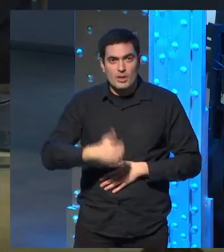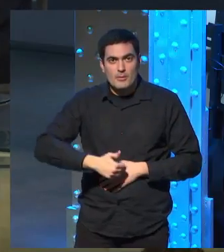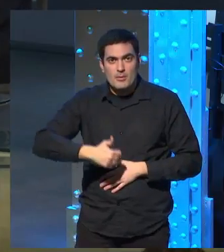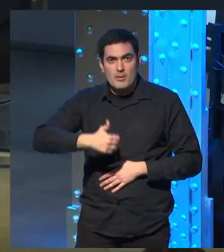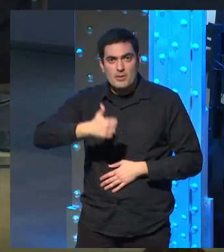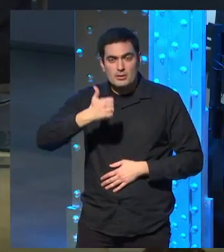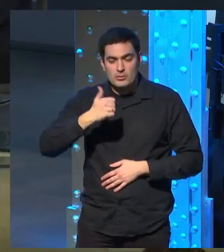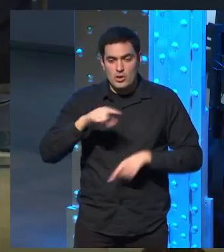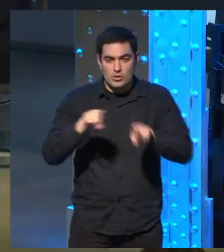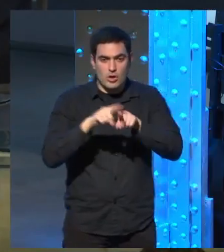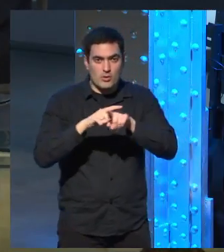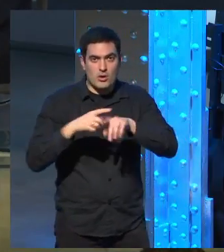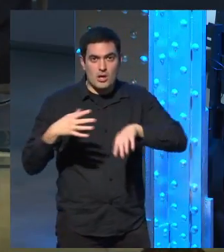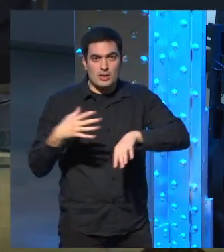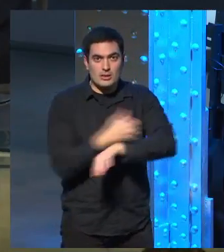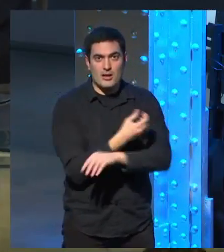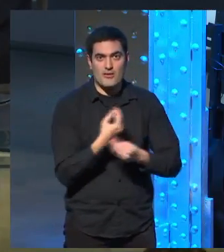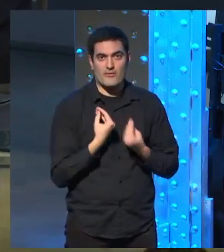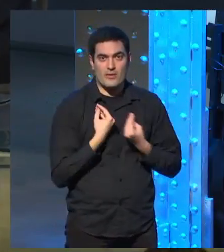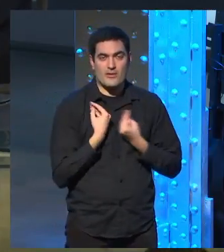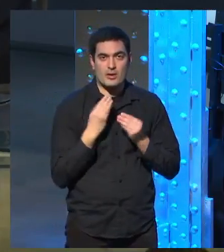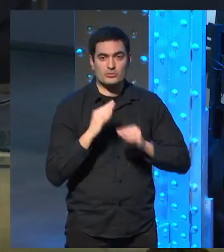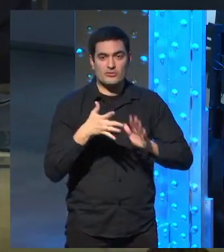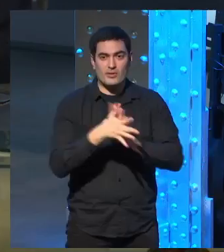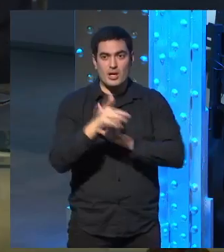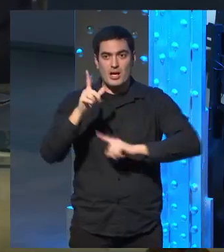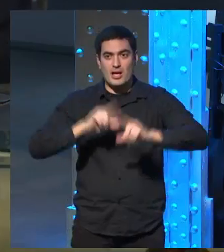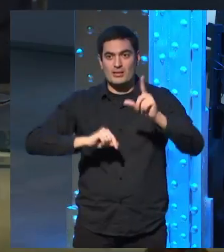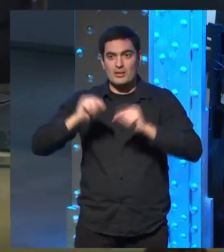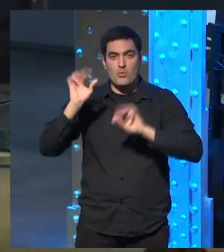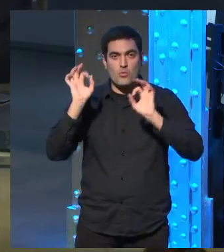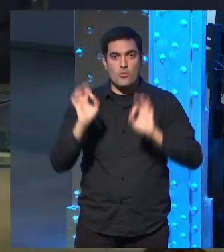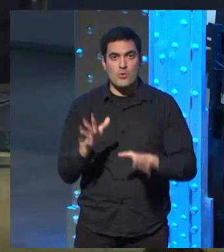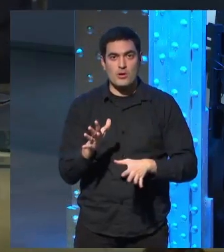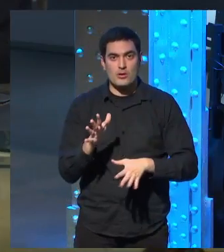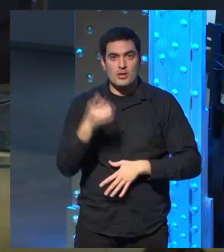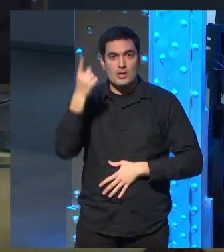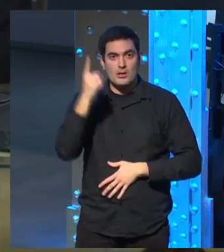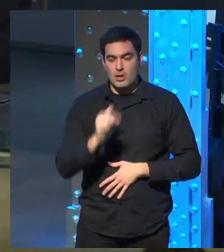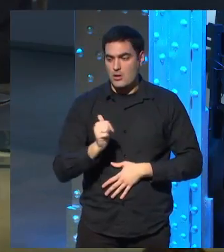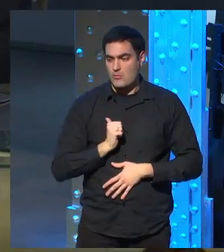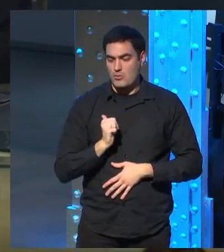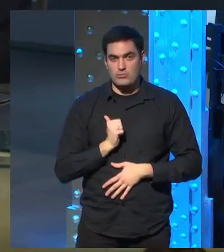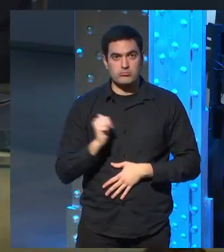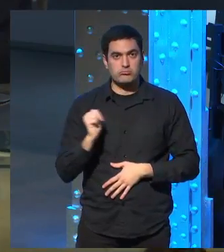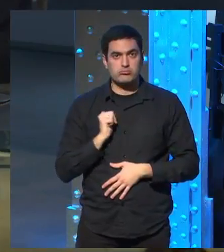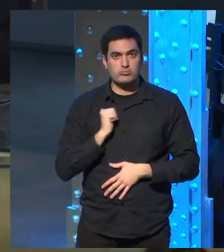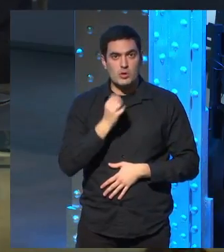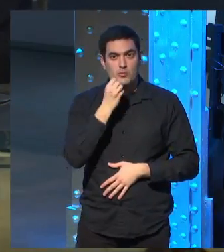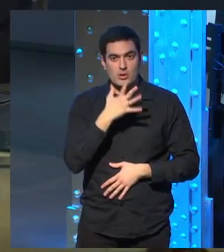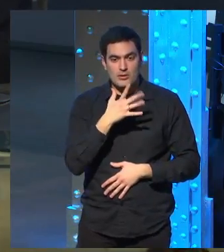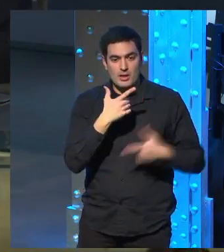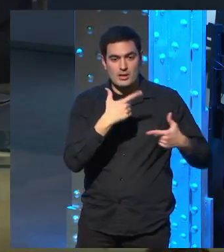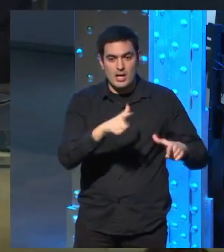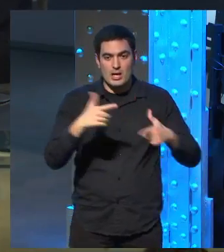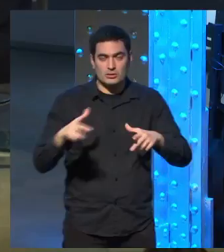esta especie de tren de vida. Stravinsky era una estrella, ¿no? Exactamente, él era una estrella y lo sabía, lo aprovechó muy bien. Hay un elemento de clase